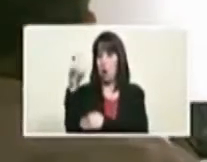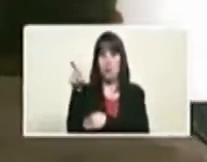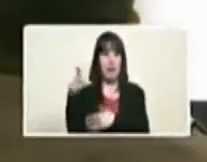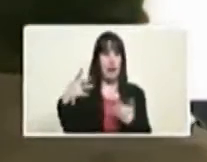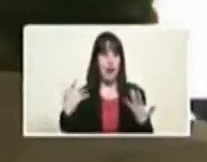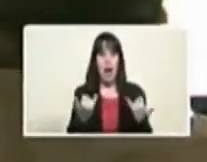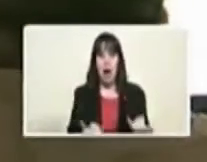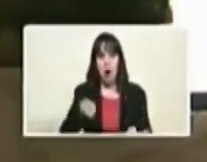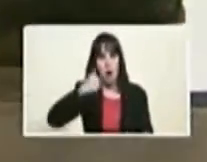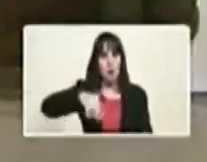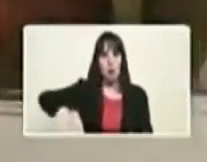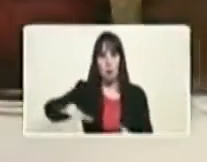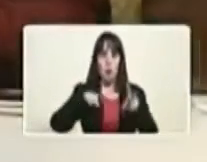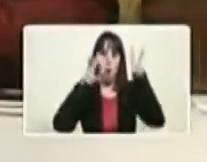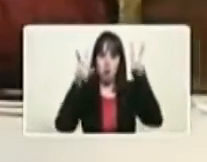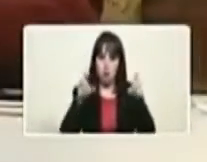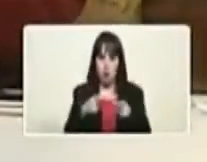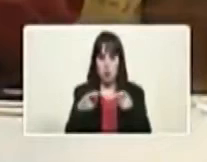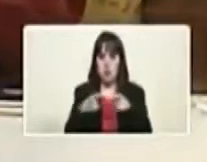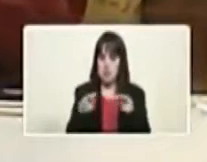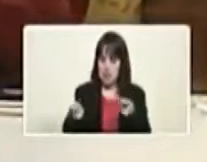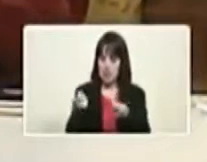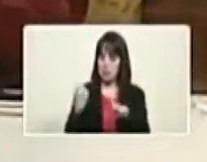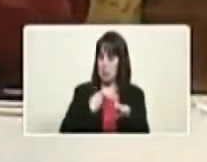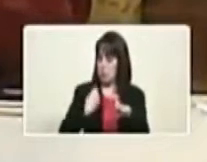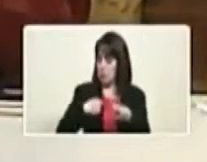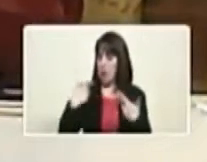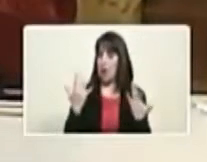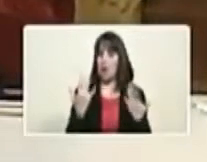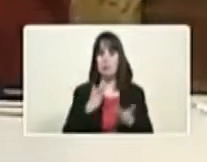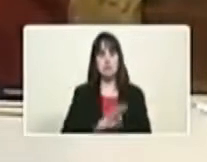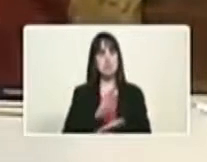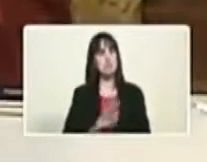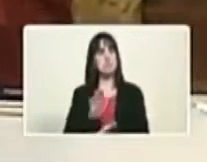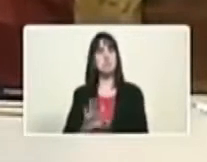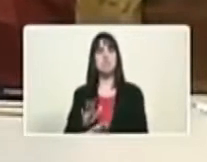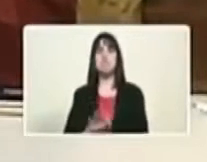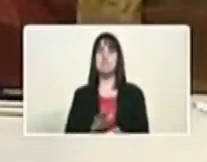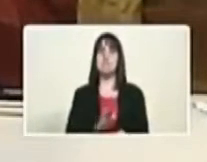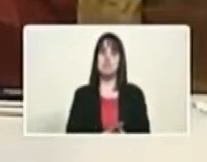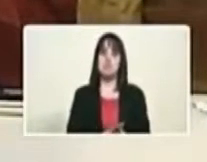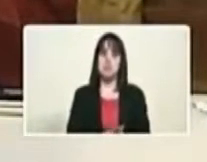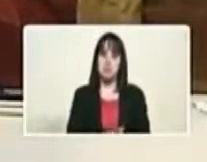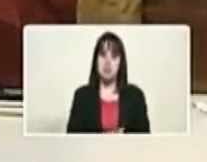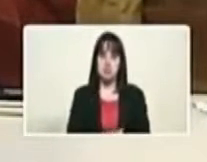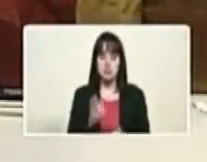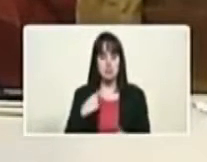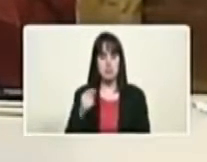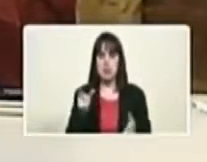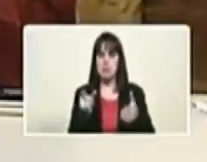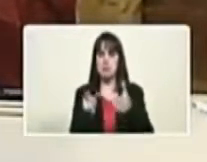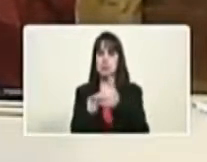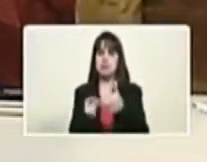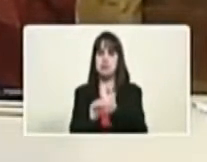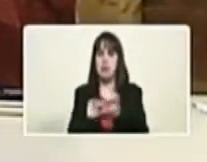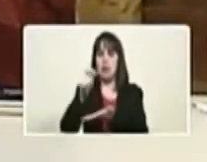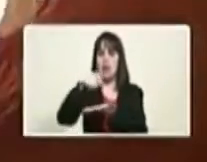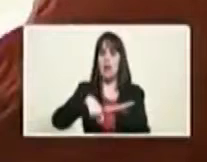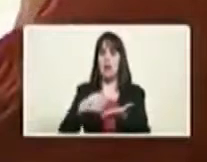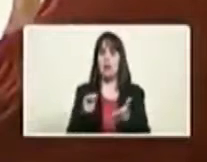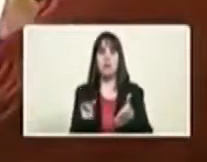hay medida que tenga un impacto realmente positivo, y menos que tenga un impacto a mediano o largo plazo. Y eso es lo que ocurre desde hace años en